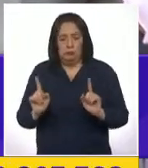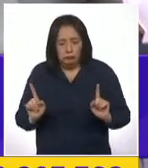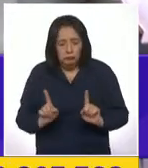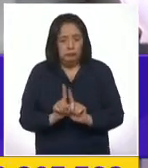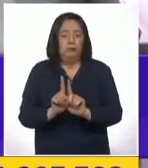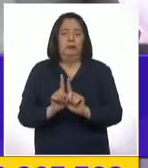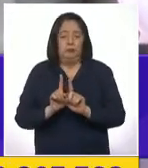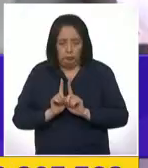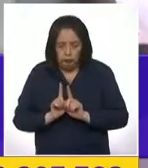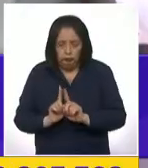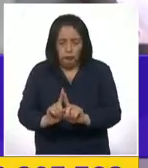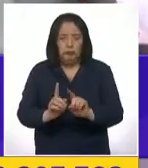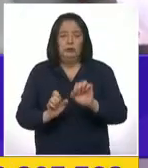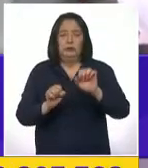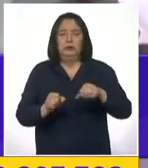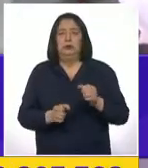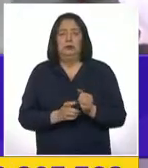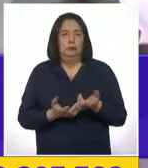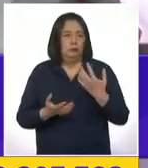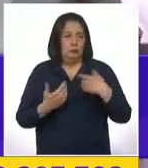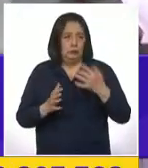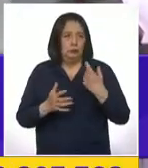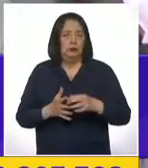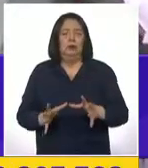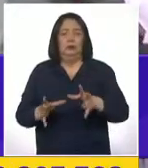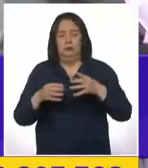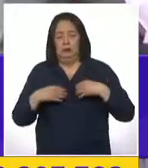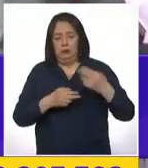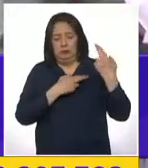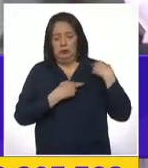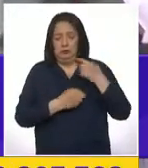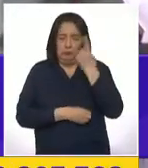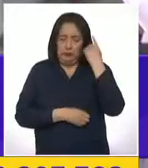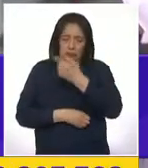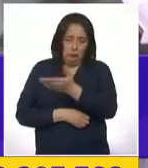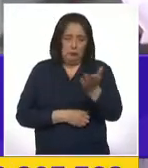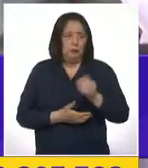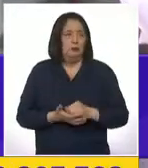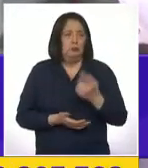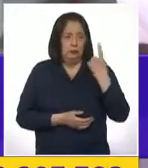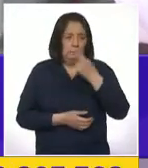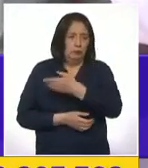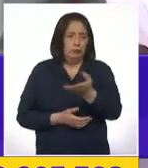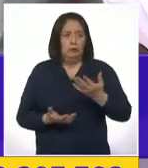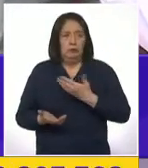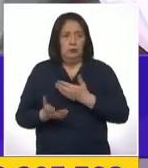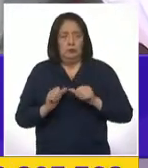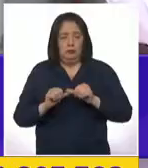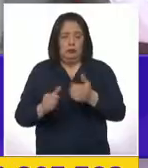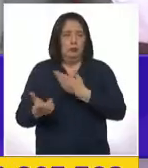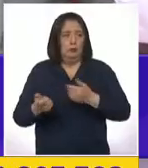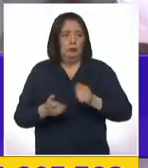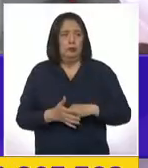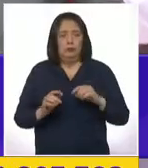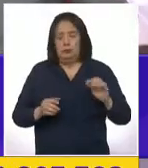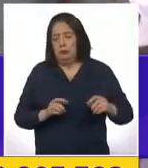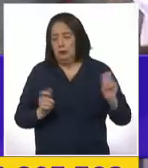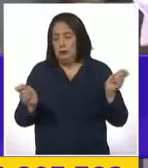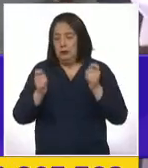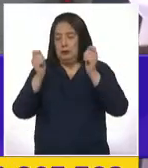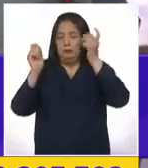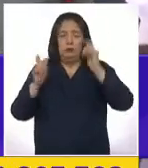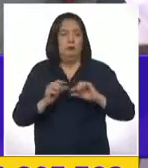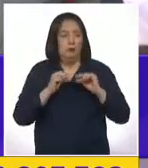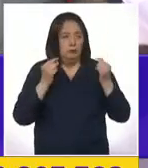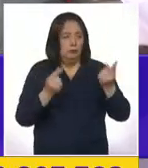juntos. Y esto es que hemos asumido esta responsabilidad por ustedes. Y por ustedes seguiremos gobernando. ¡Viva las rondas campesinas y